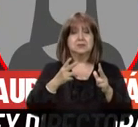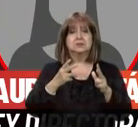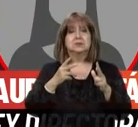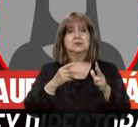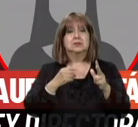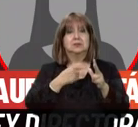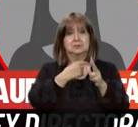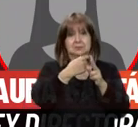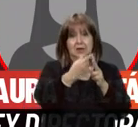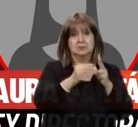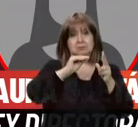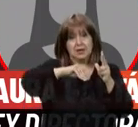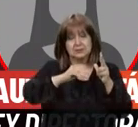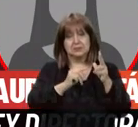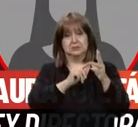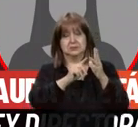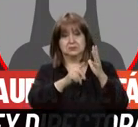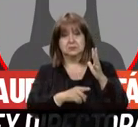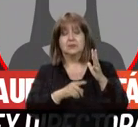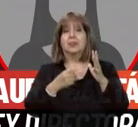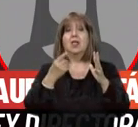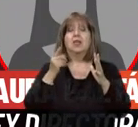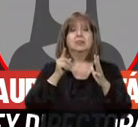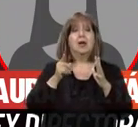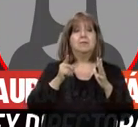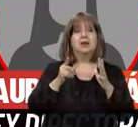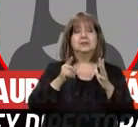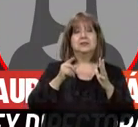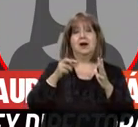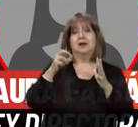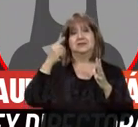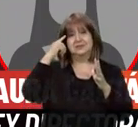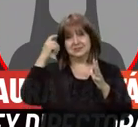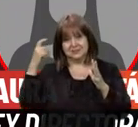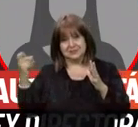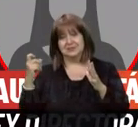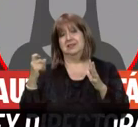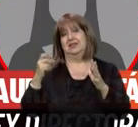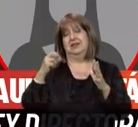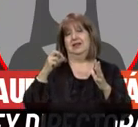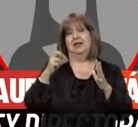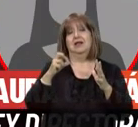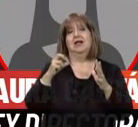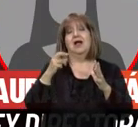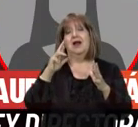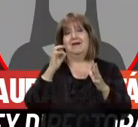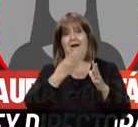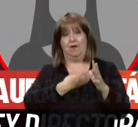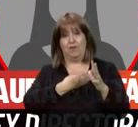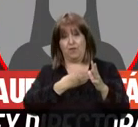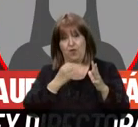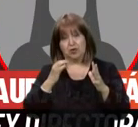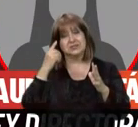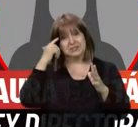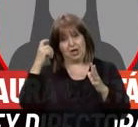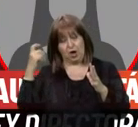más de un tercio de quienes están ahí en el banquillo. Totalmente, porque también tenemos a Cecilia Raffo, una ex psicóloga de allí del